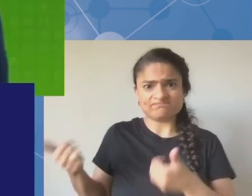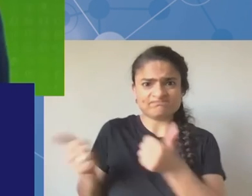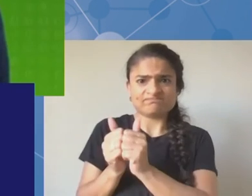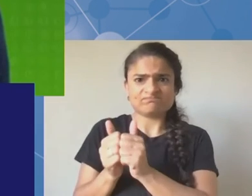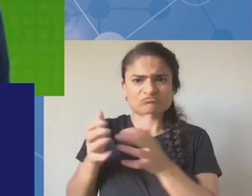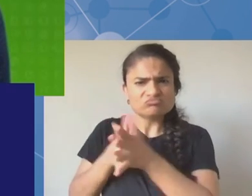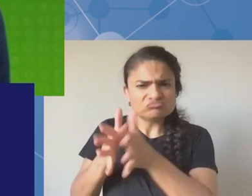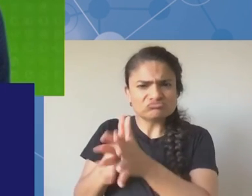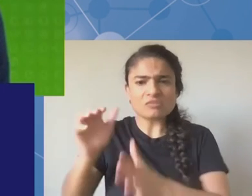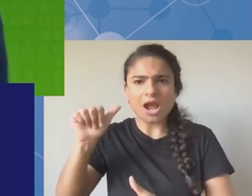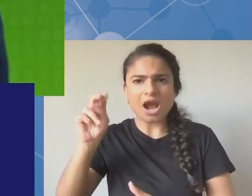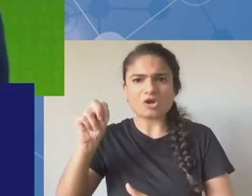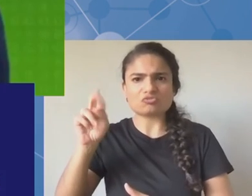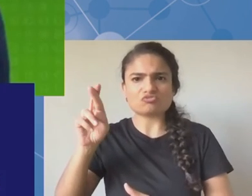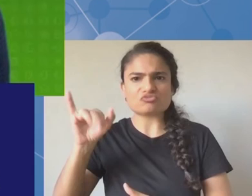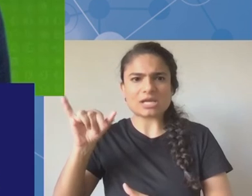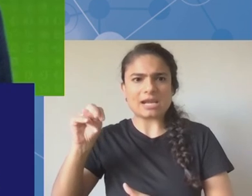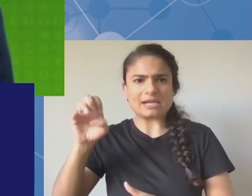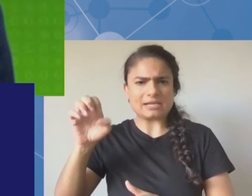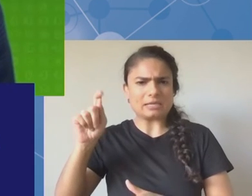Paul, we can't hear you for some